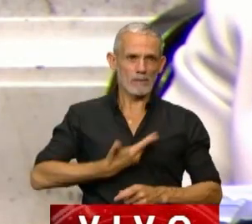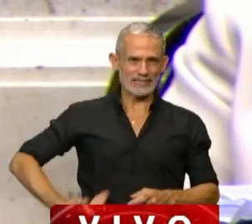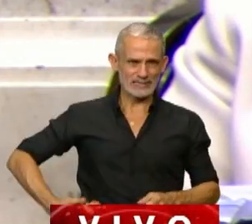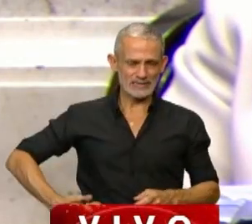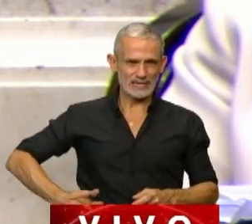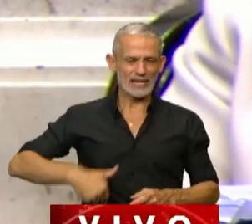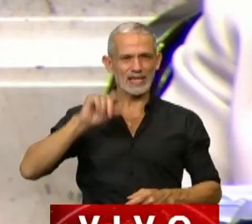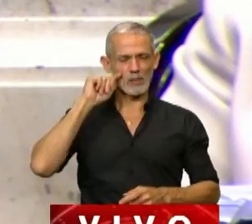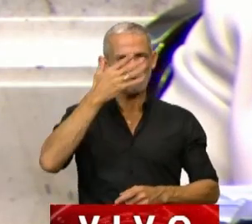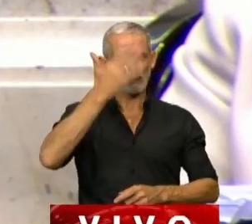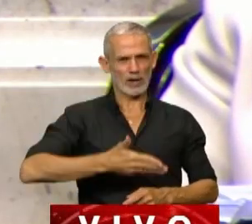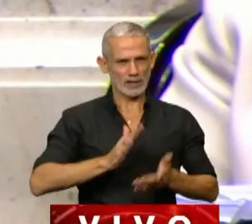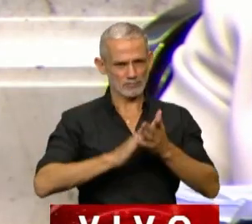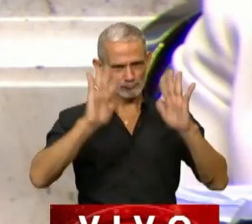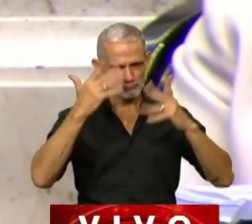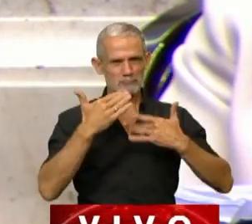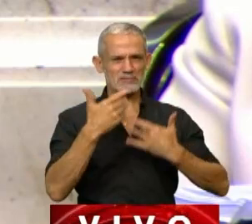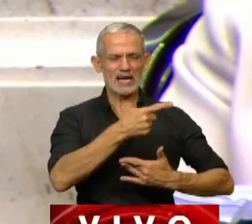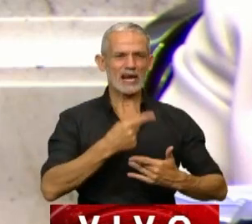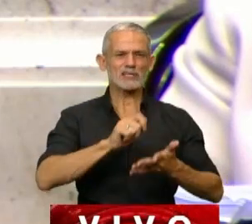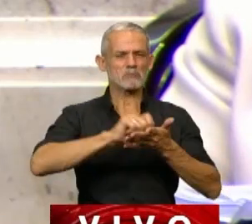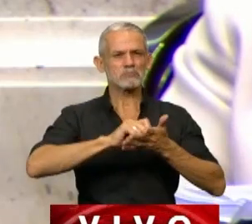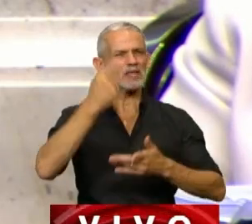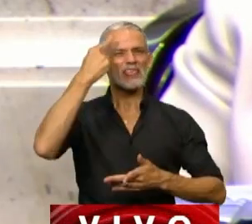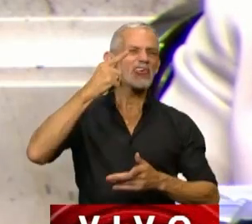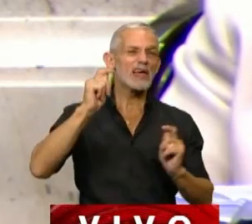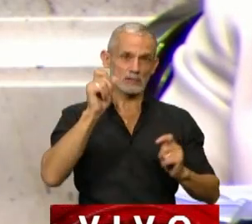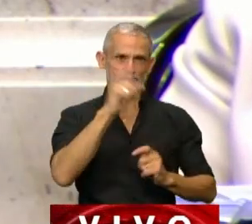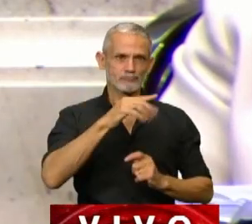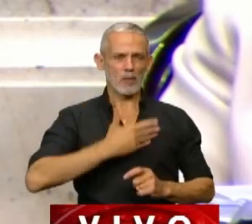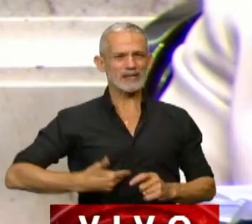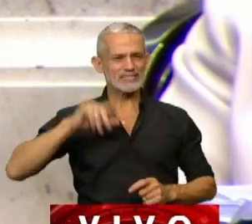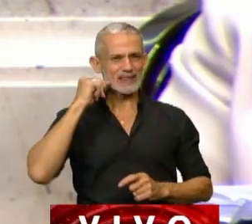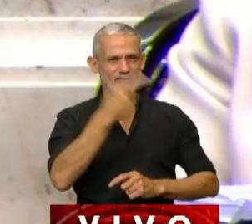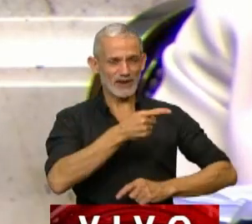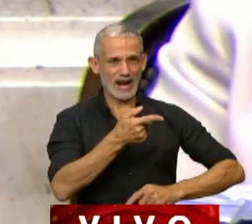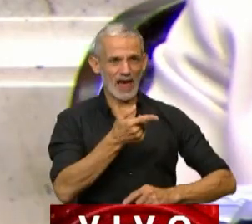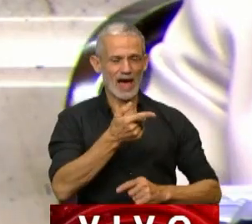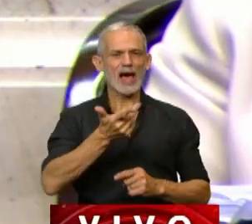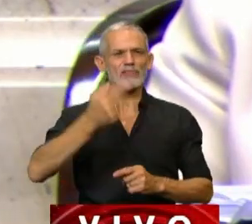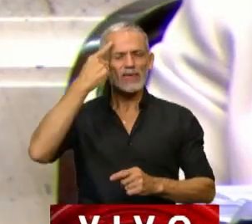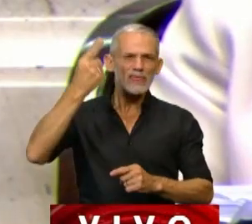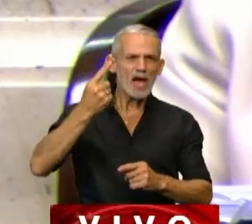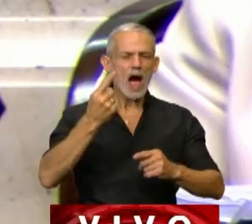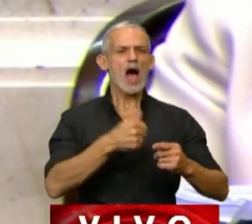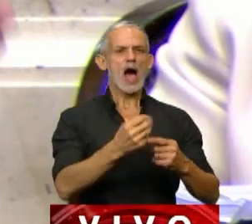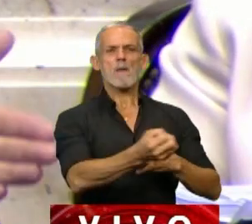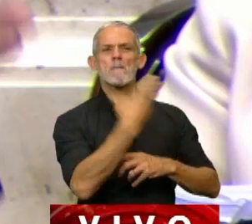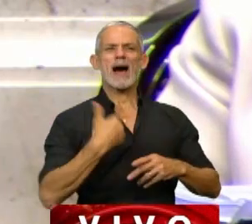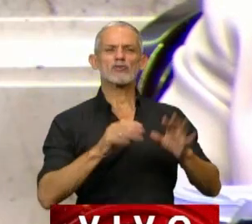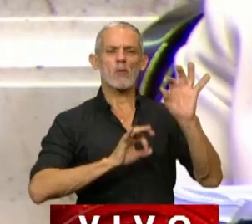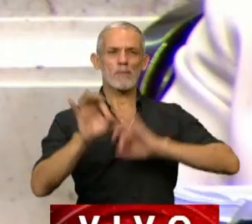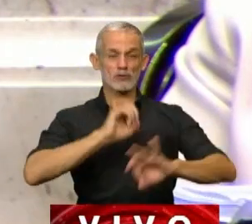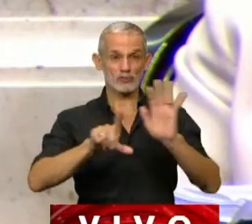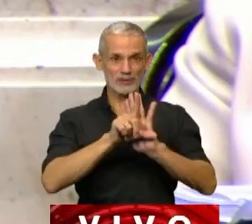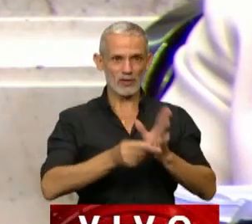presidente Alberto Fernández. Esta fue una iniciativa del presidente de la República que mandó este